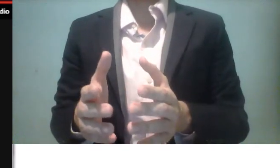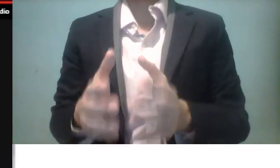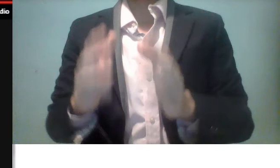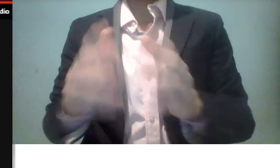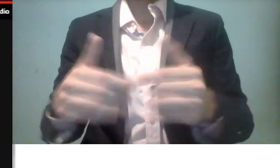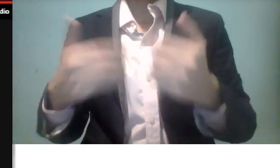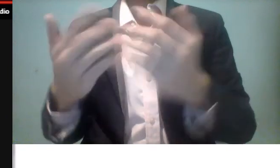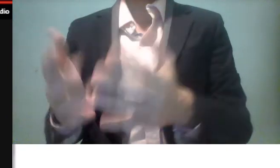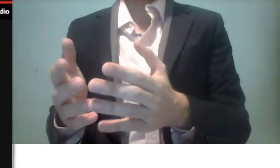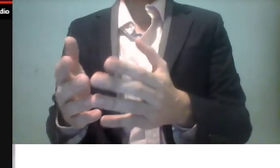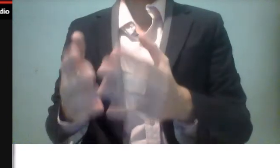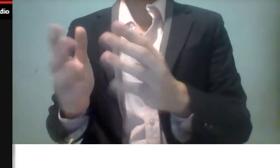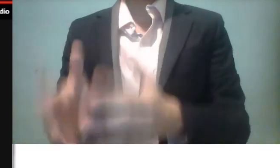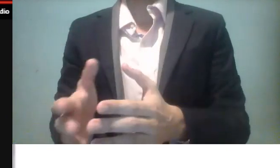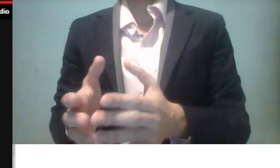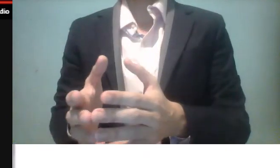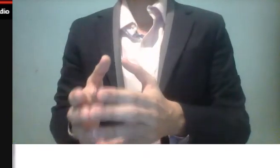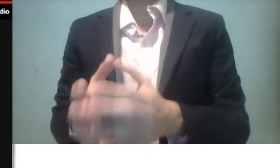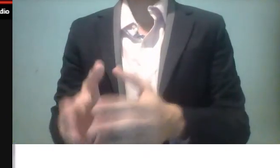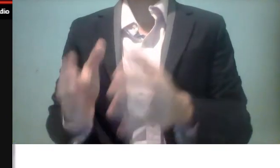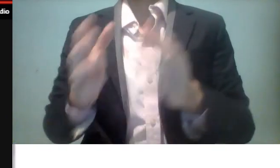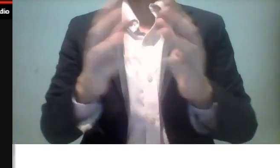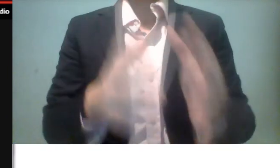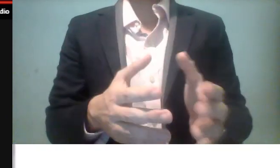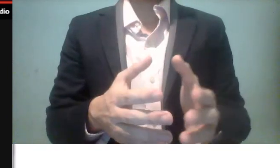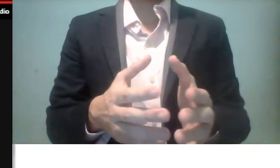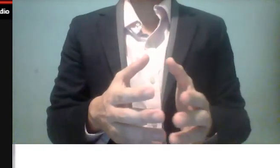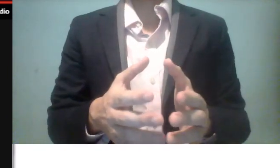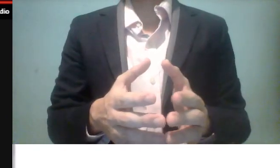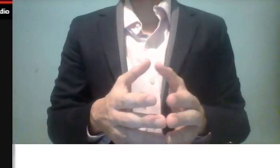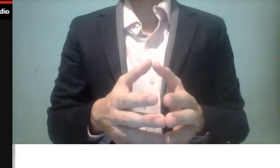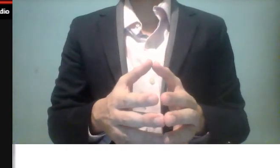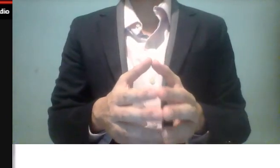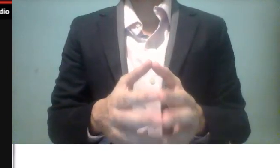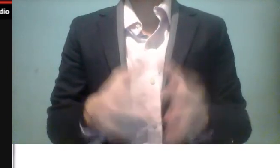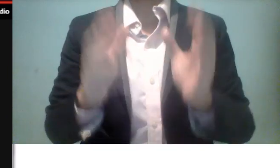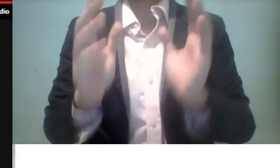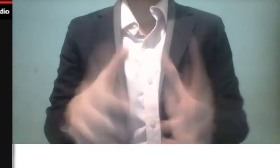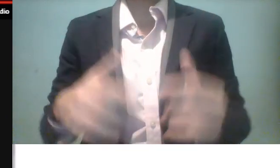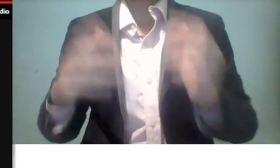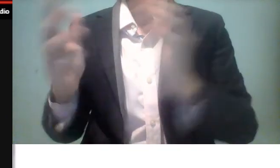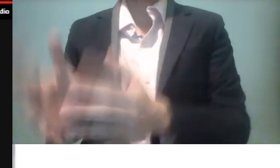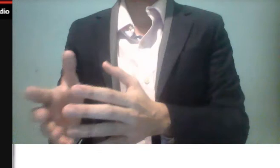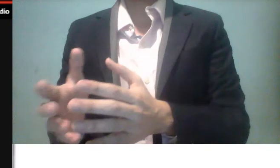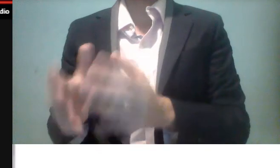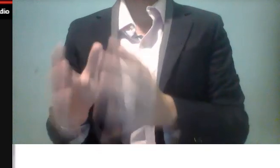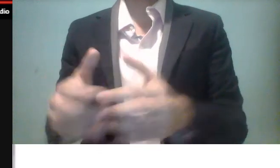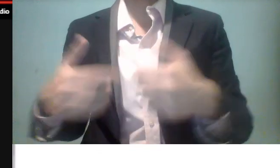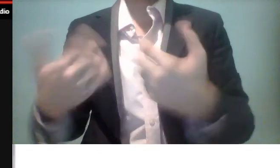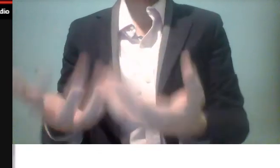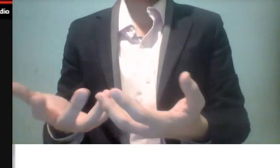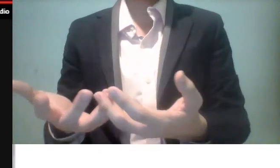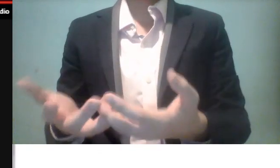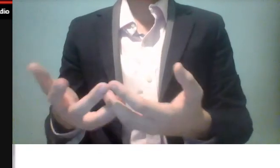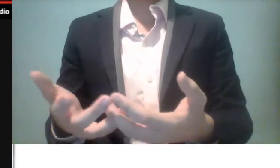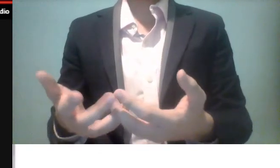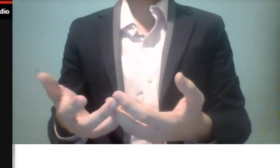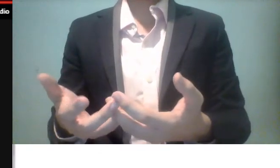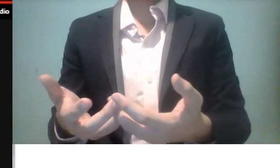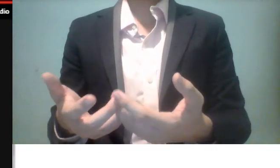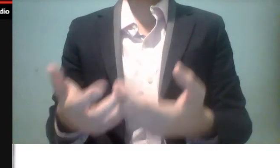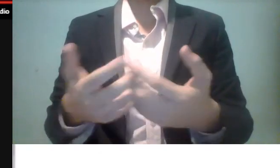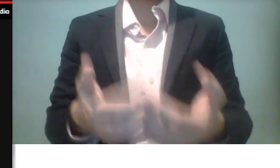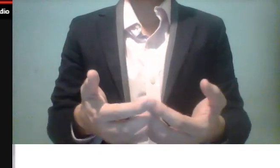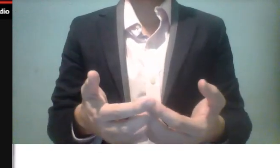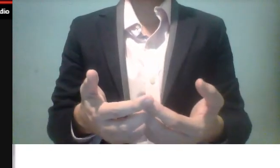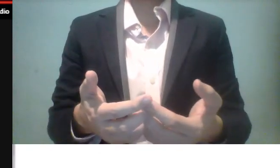la Unidad de Inteligencia Financiera y por parte de la Fiscalía General de la República y también por la parte que está siendo señalada que en este